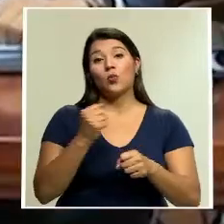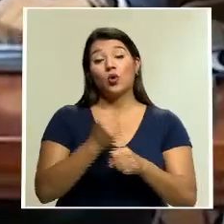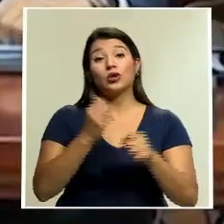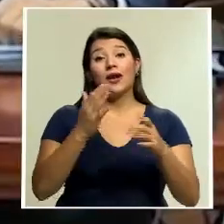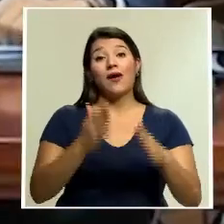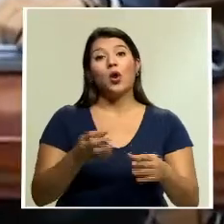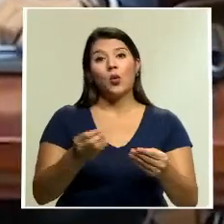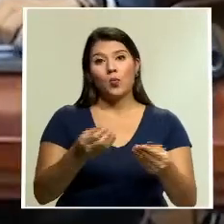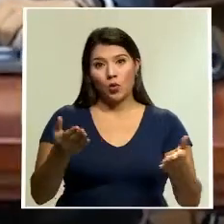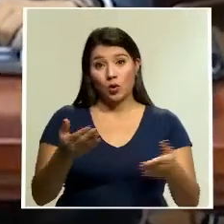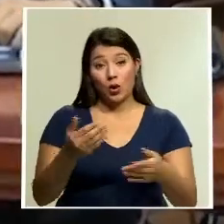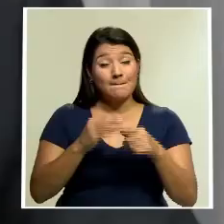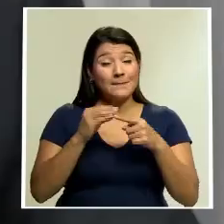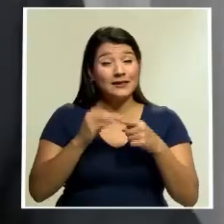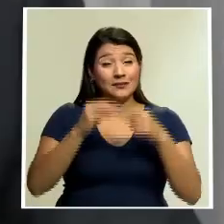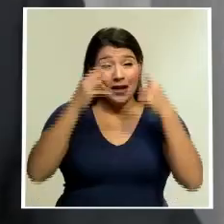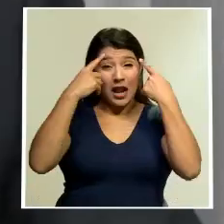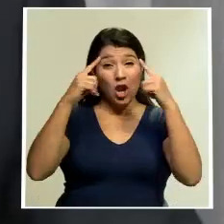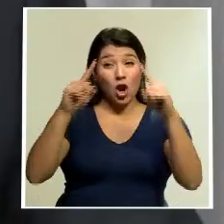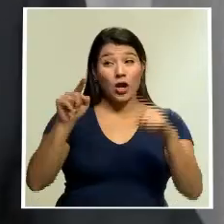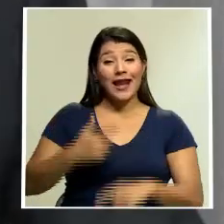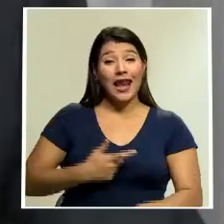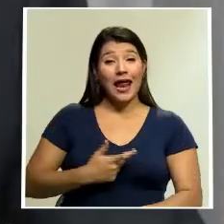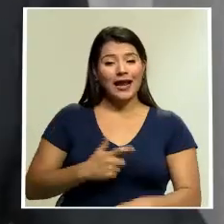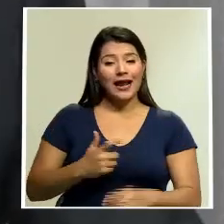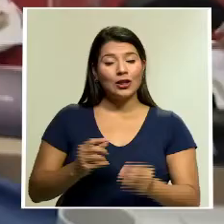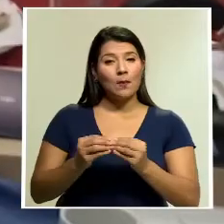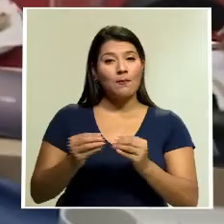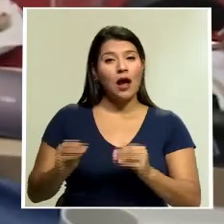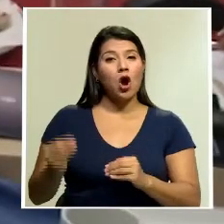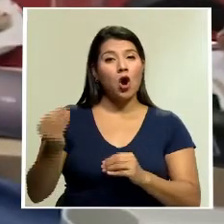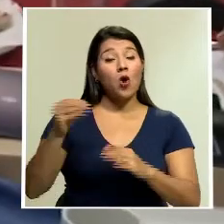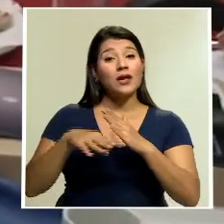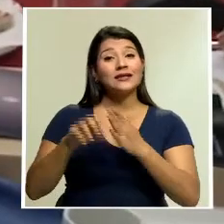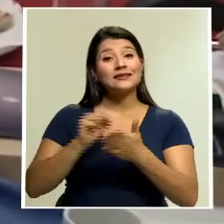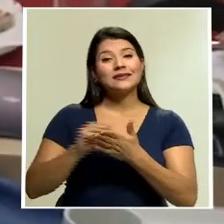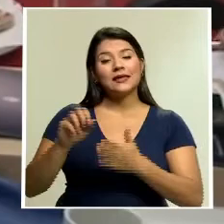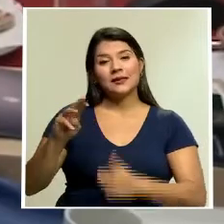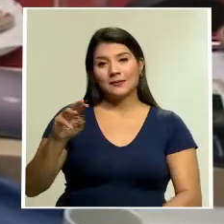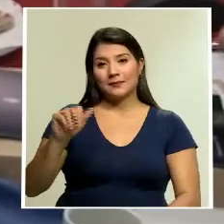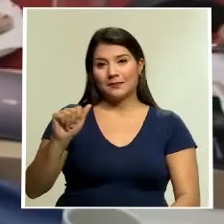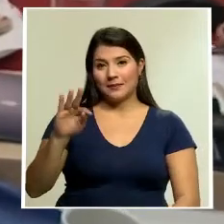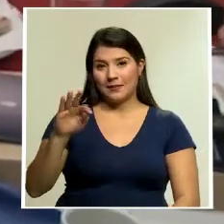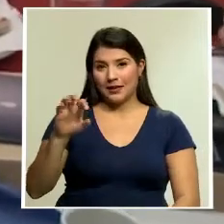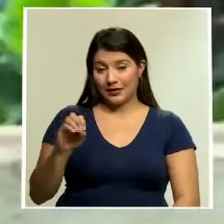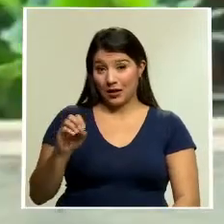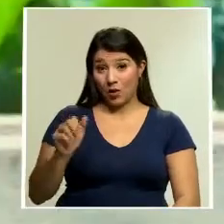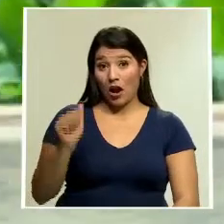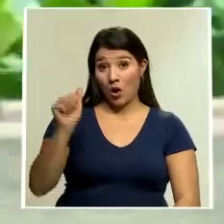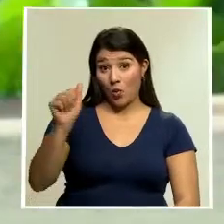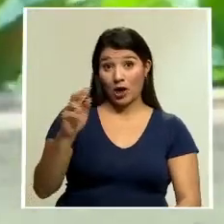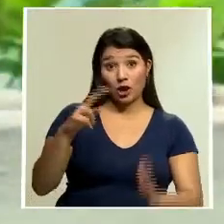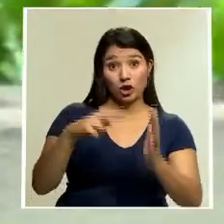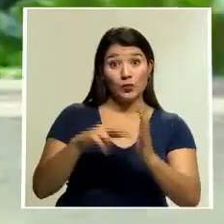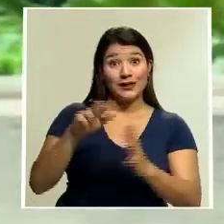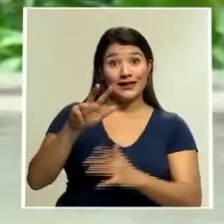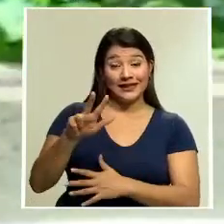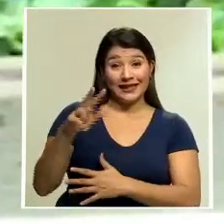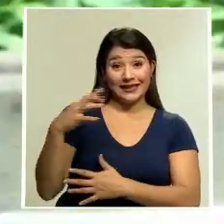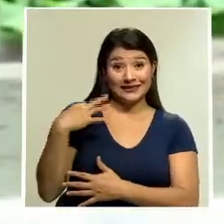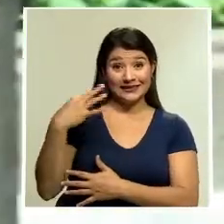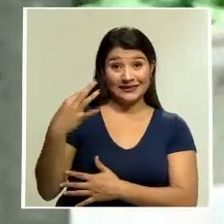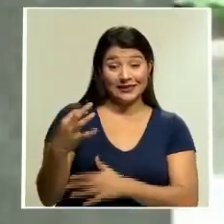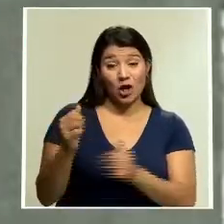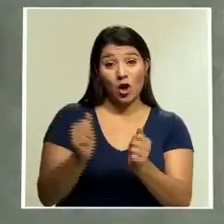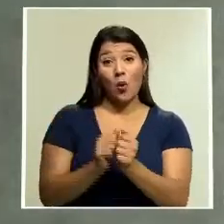sus principales logros haber sido el alcalde más joven de San Mateo de Alajuela. En 2003 resultó electo al cargo con